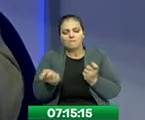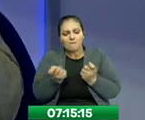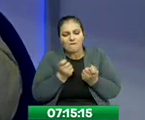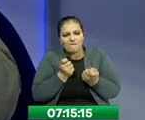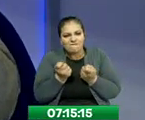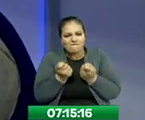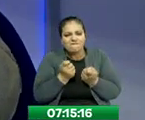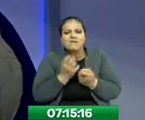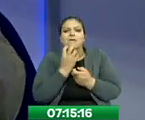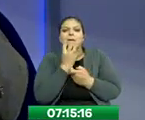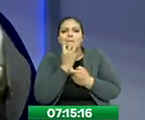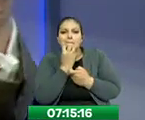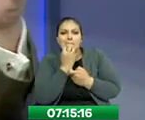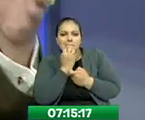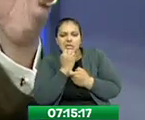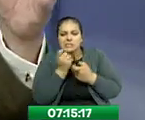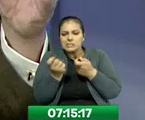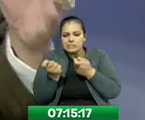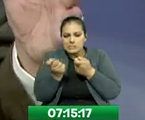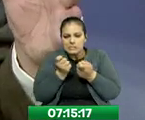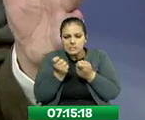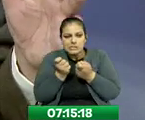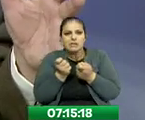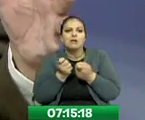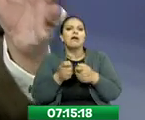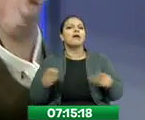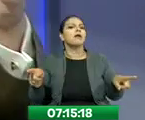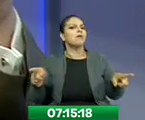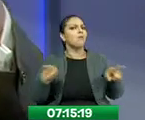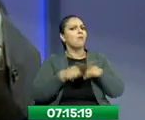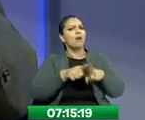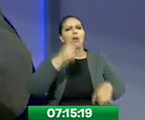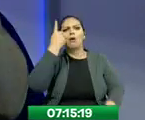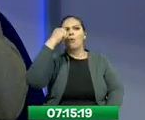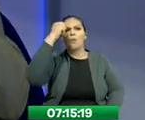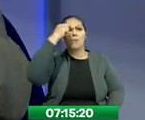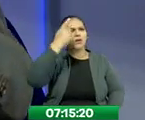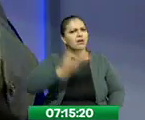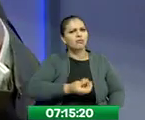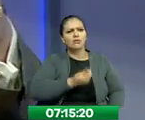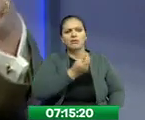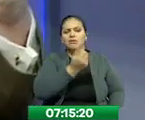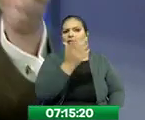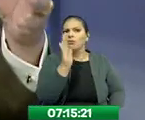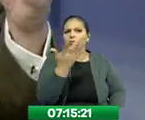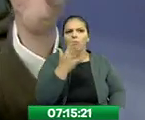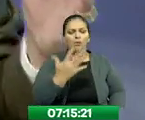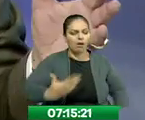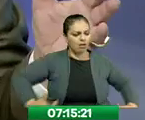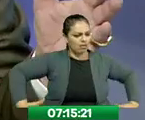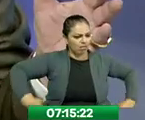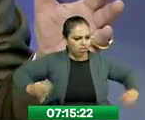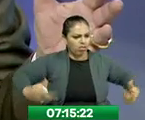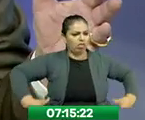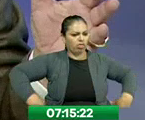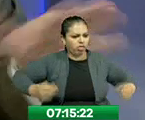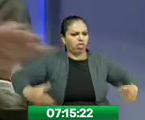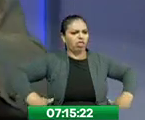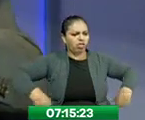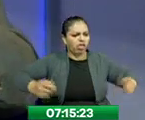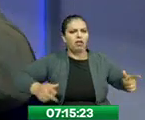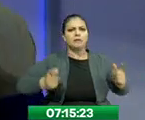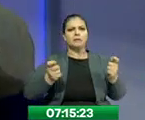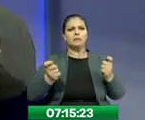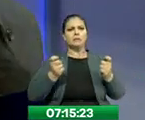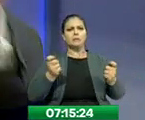corriente, pues en alguna medida importante, se compone de la planilla burocrática. Entonces,